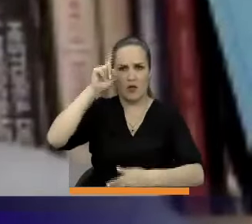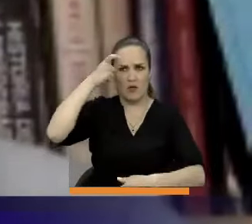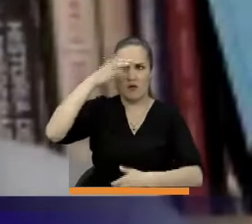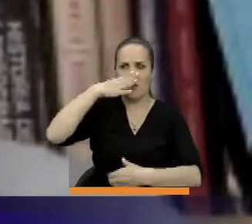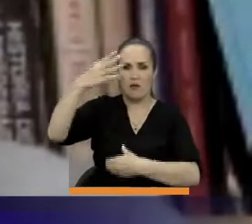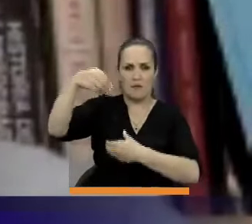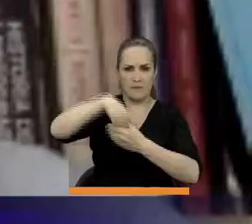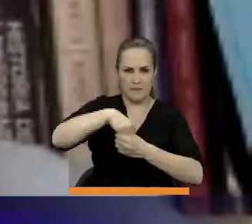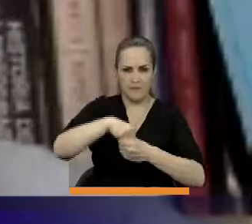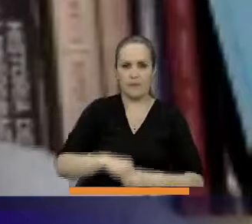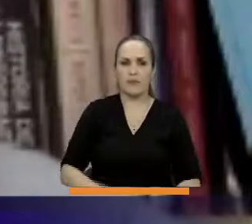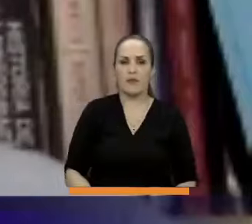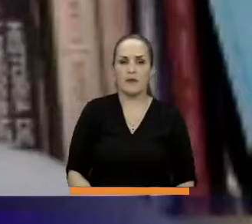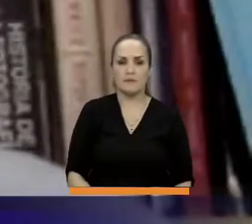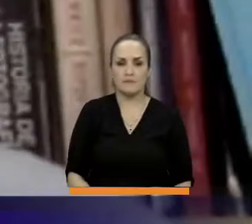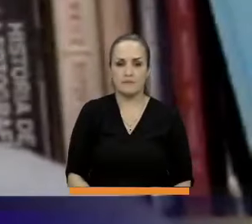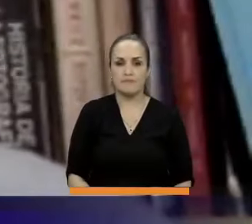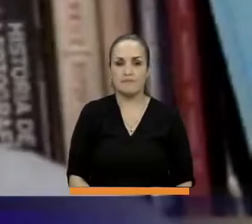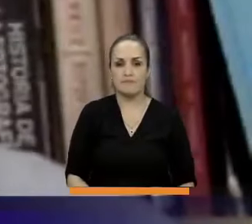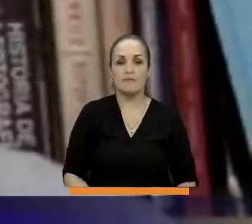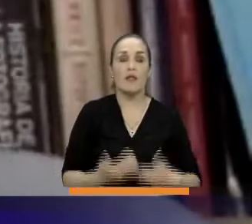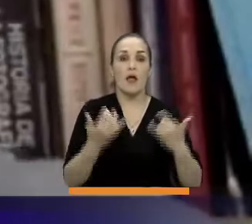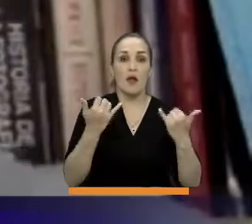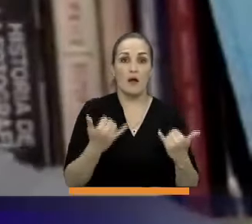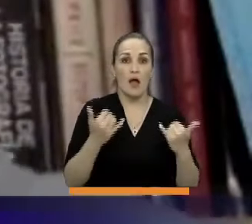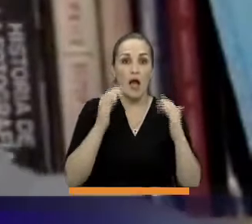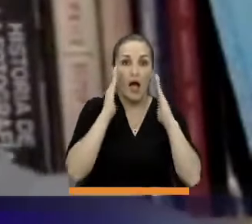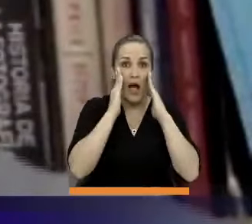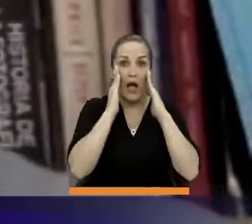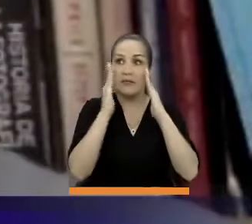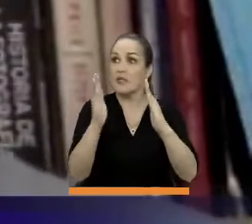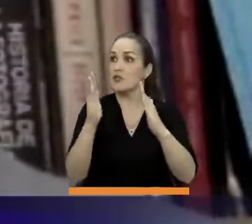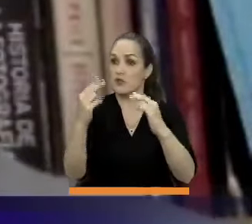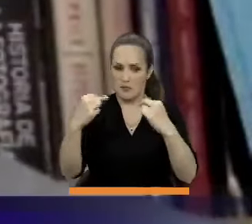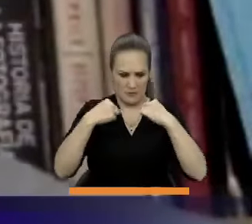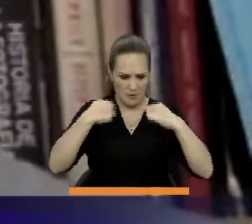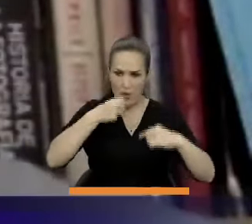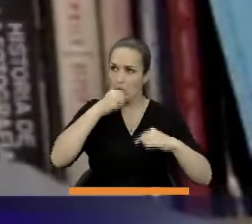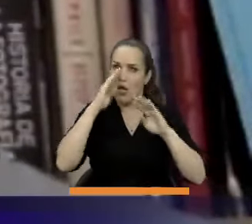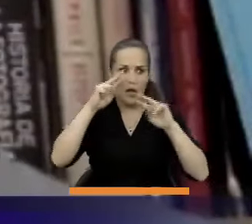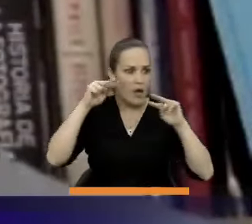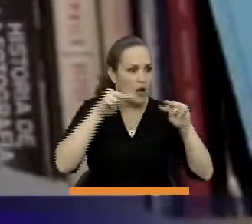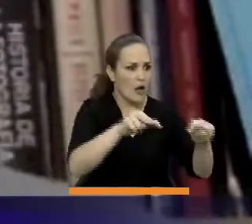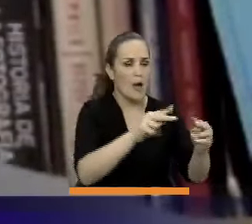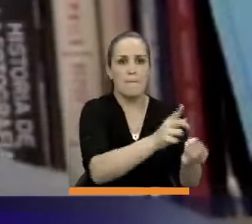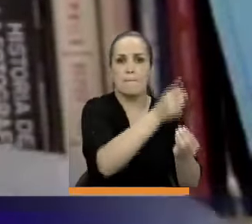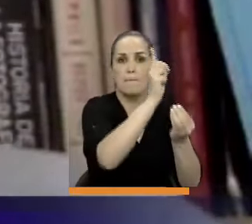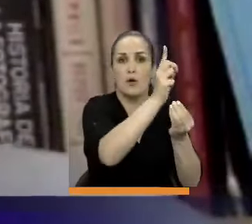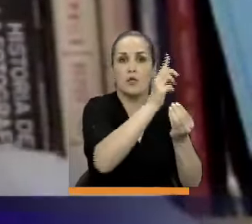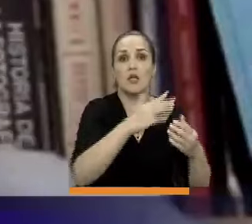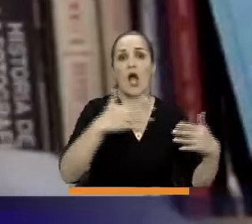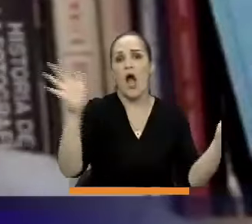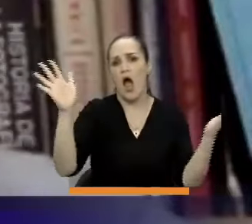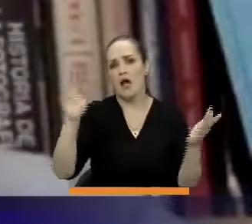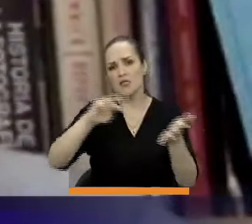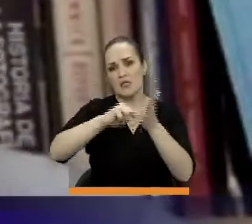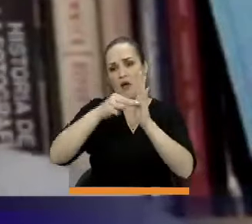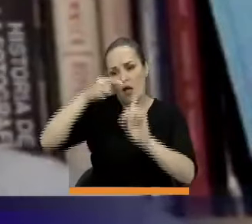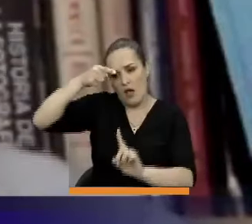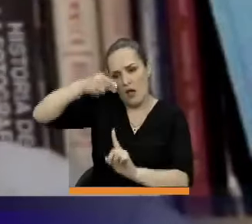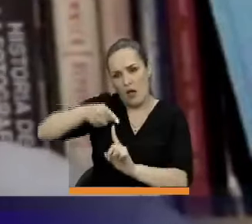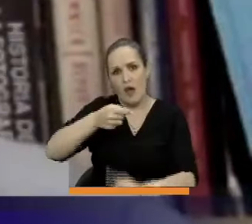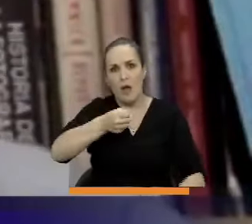Lo tomaron de ese modo y entonces la atención se desvió por ese lado de que no éramos tan exclusivos como para